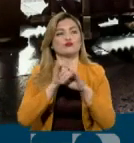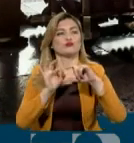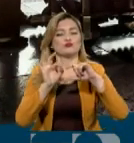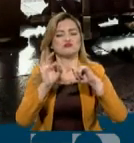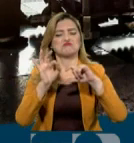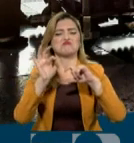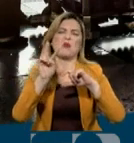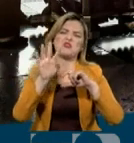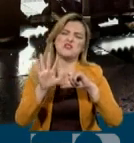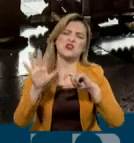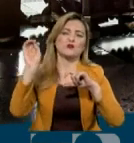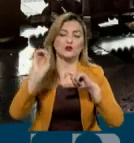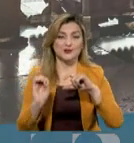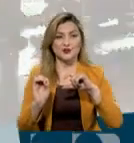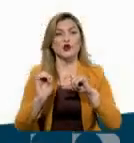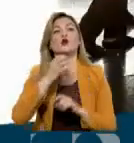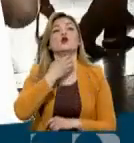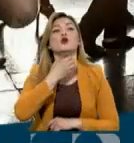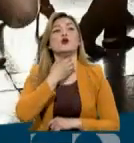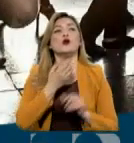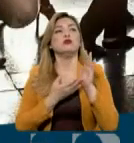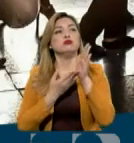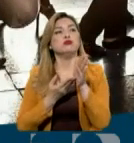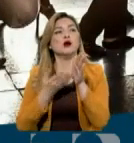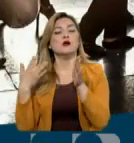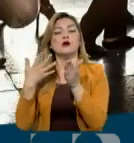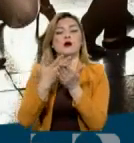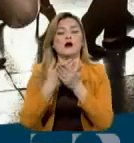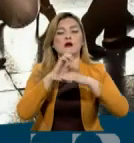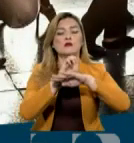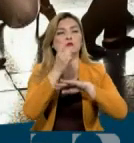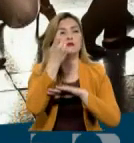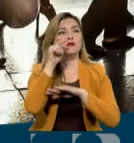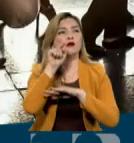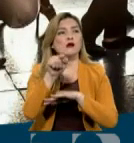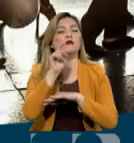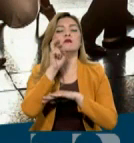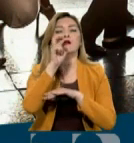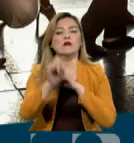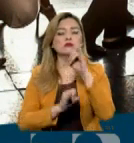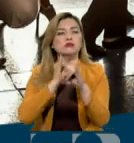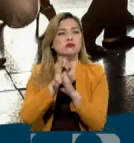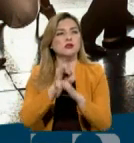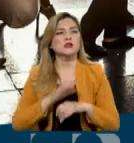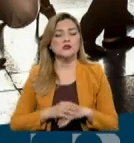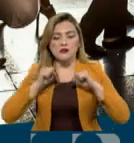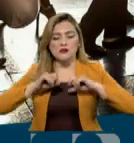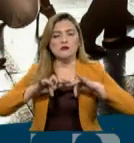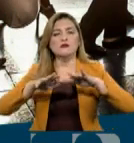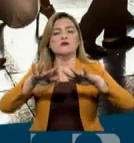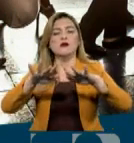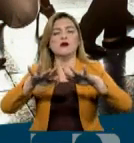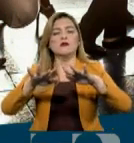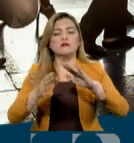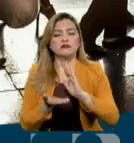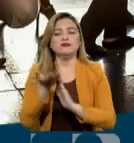incrementado en un 25%. En agosto, por ejemplo, llegaron al país 11.000 turistas internacionales, y ya en septiembre la